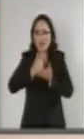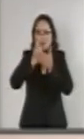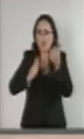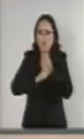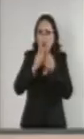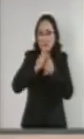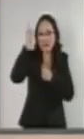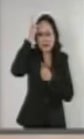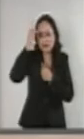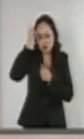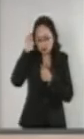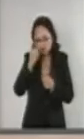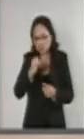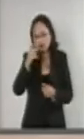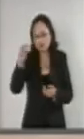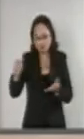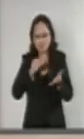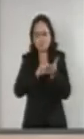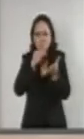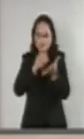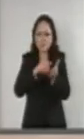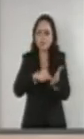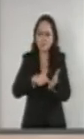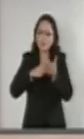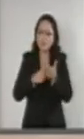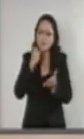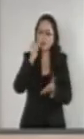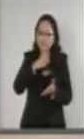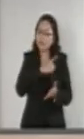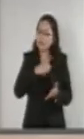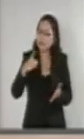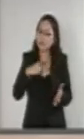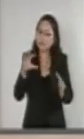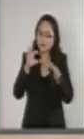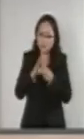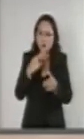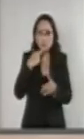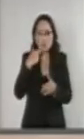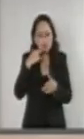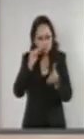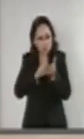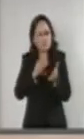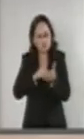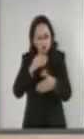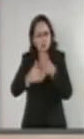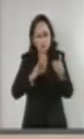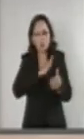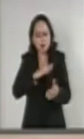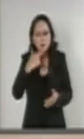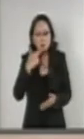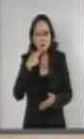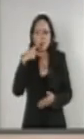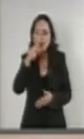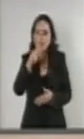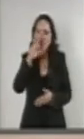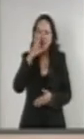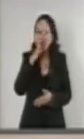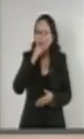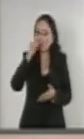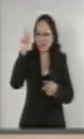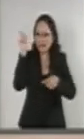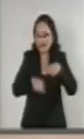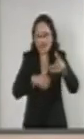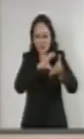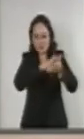y del cual debemos de seguir utilizándolo, pero no podemos quitarlo de la tabla